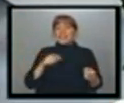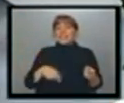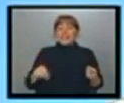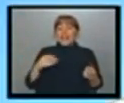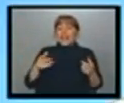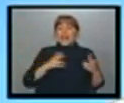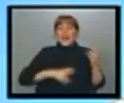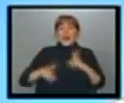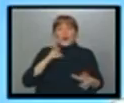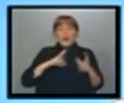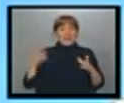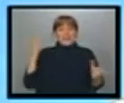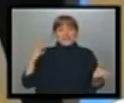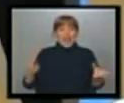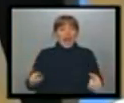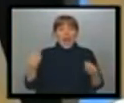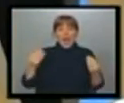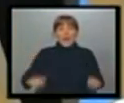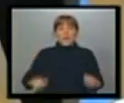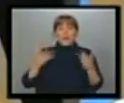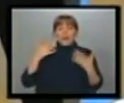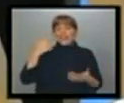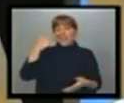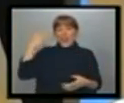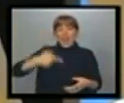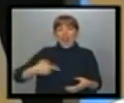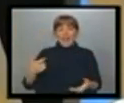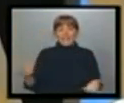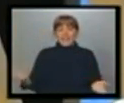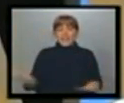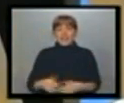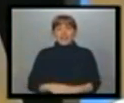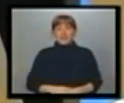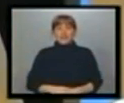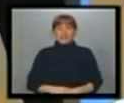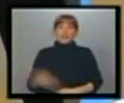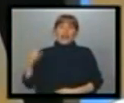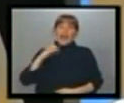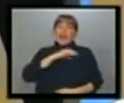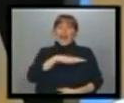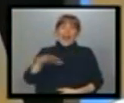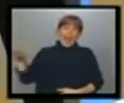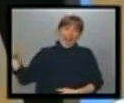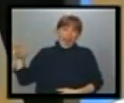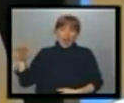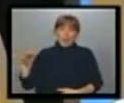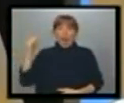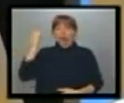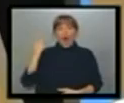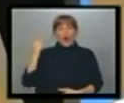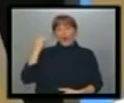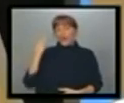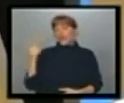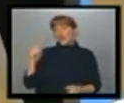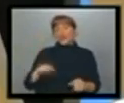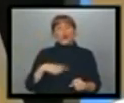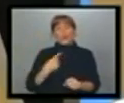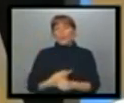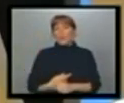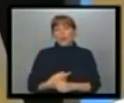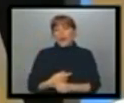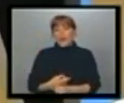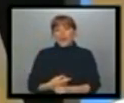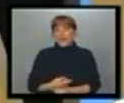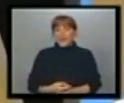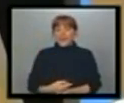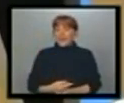pueden seguir dando en los combustibles por el gasoil, ¿no? Los traslados? Mirá, Dani, el campo no puede ahorrar en este caso. Tiene un